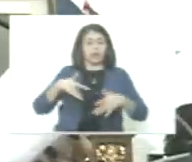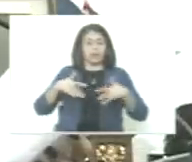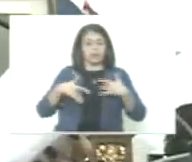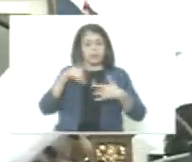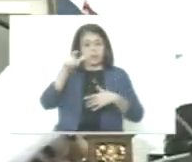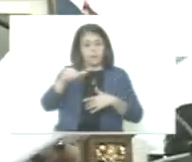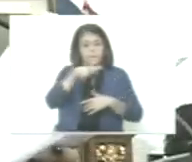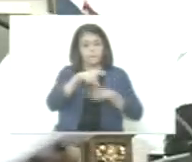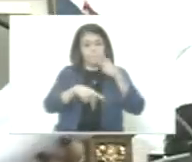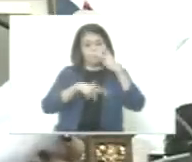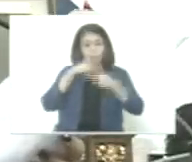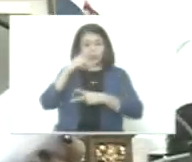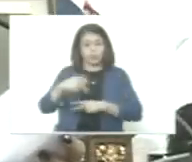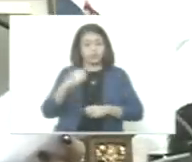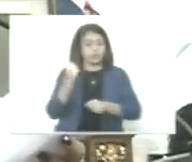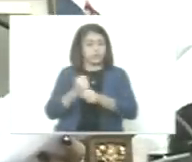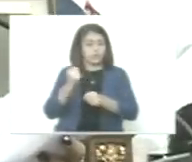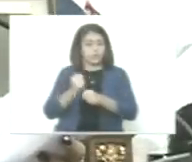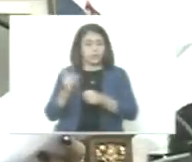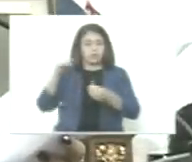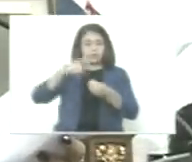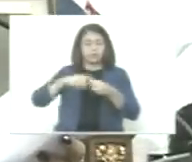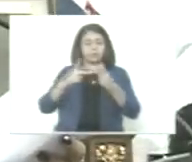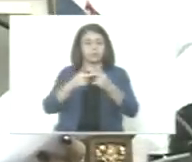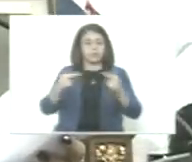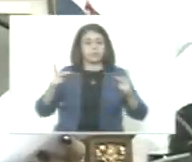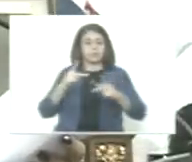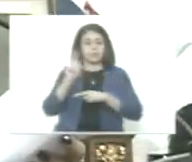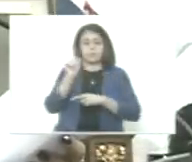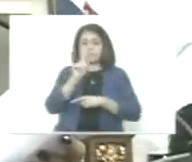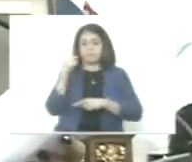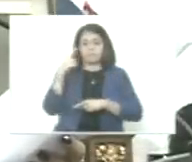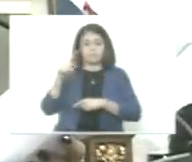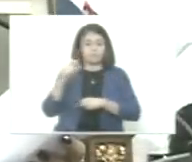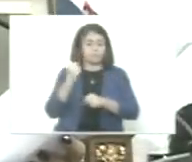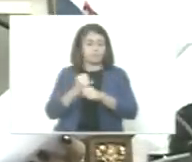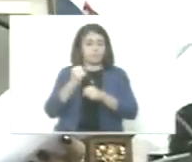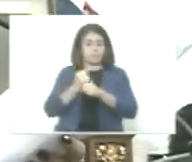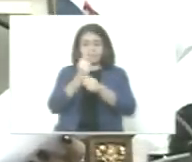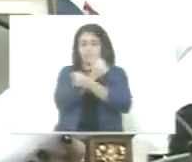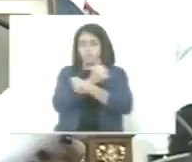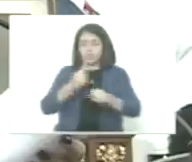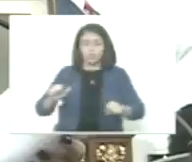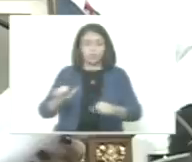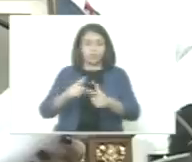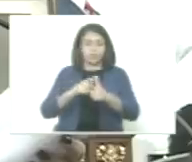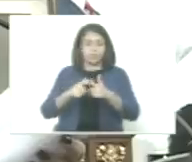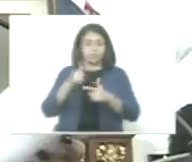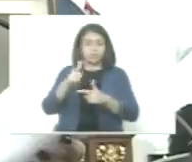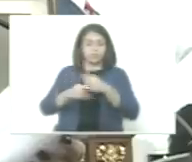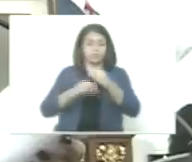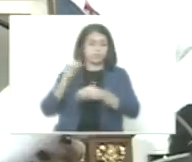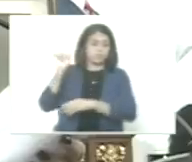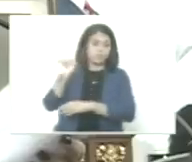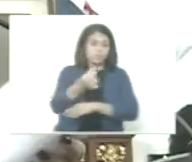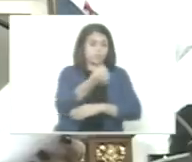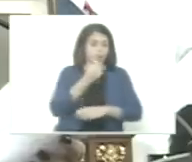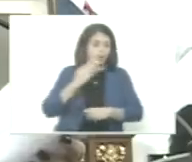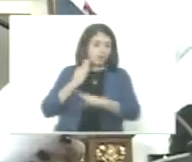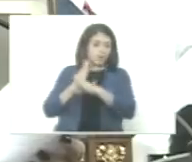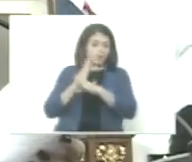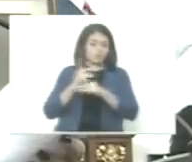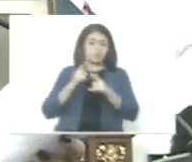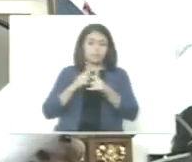activistas políticos y trabajadores públicos que no había tarea imposible y que para vencer los